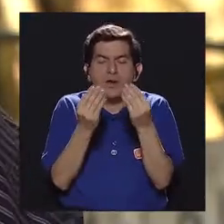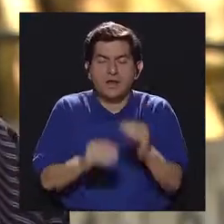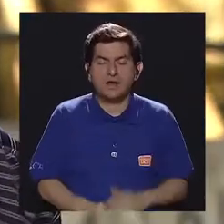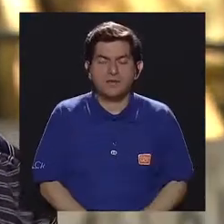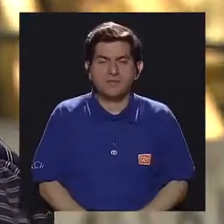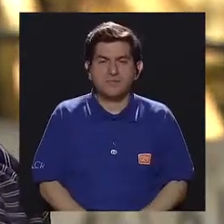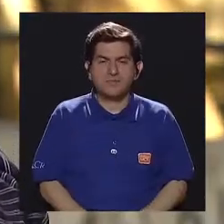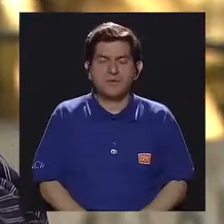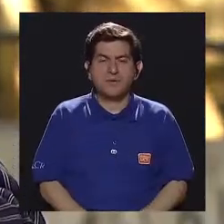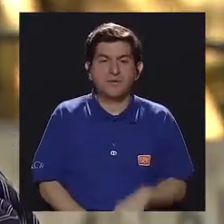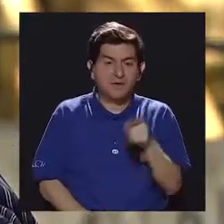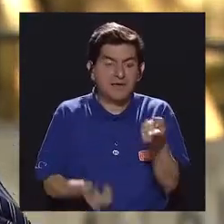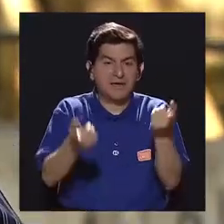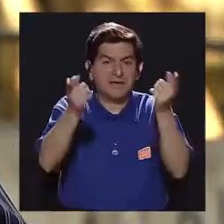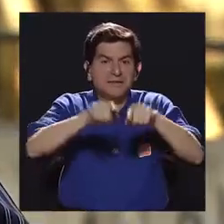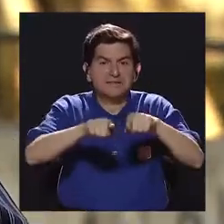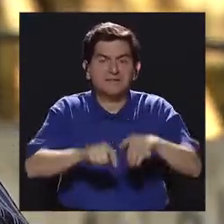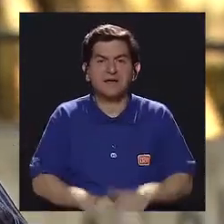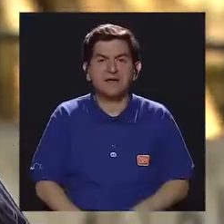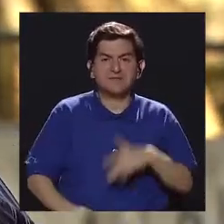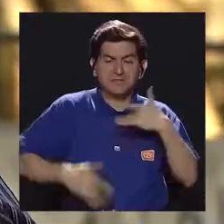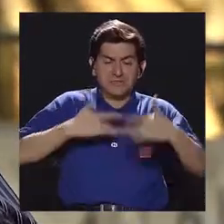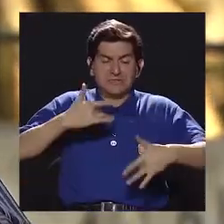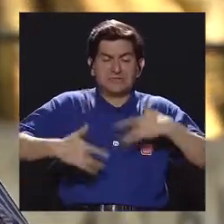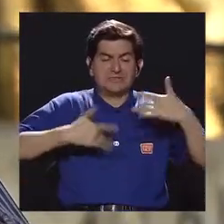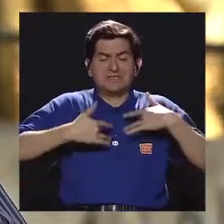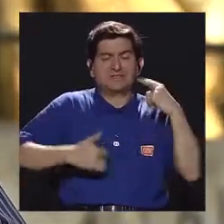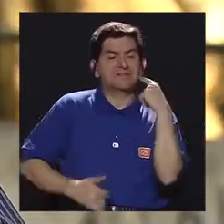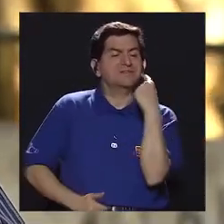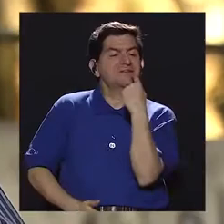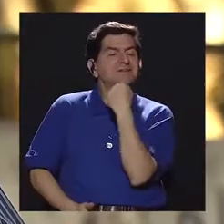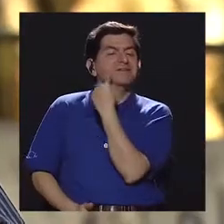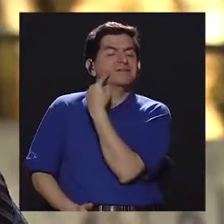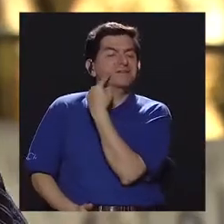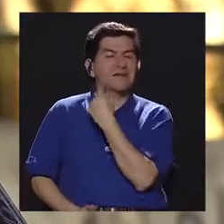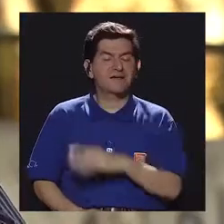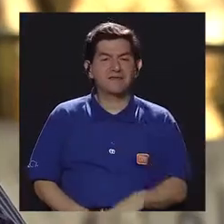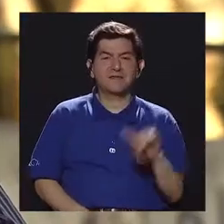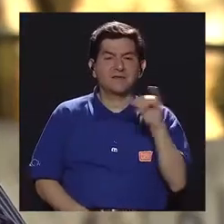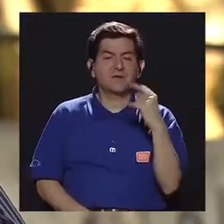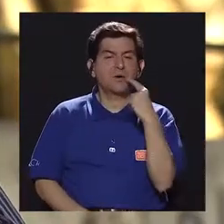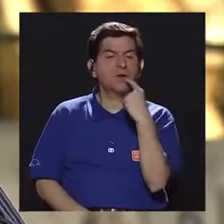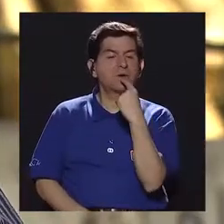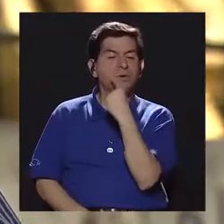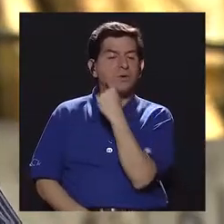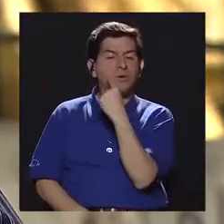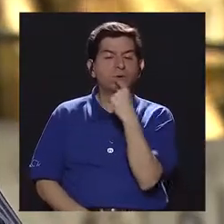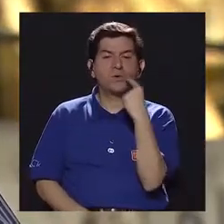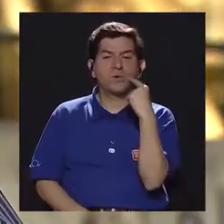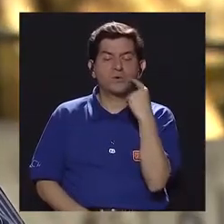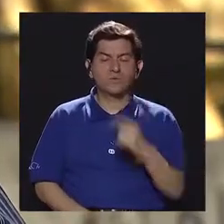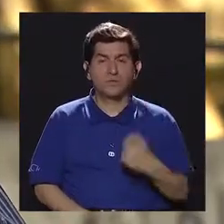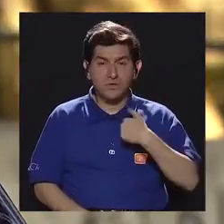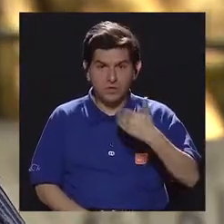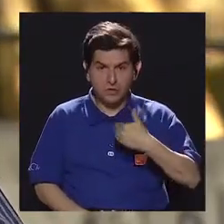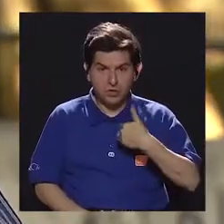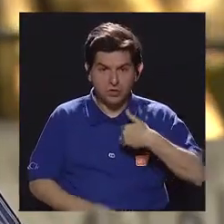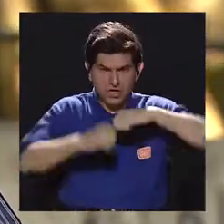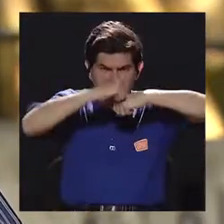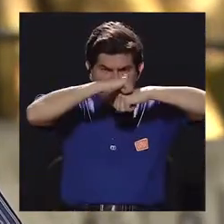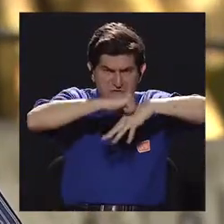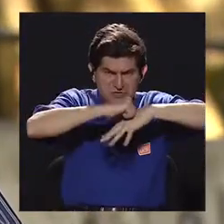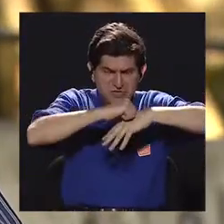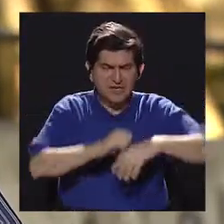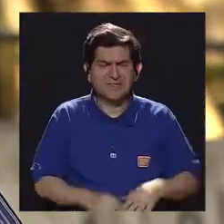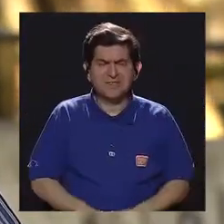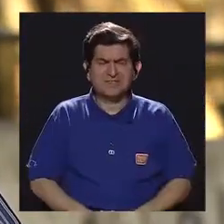que lleva esta dirección en la mandíbula y es el que le da sensibilidad a los dientes y al labio. ¿Okay? Si yo tengo unas raíces